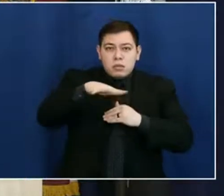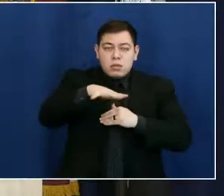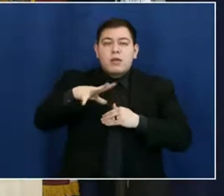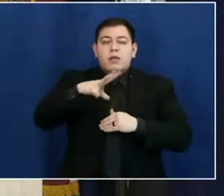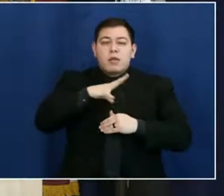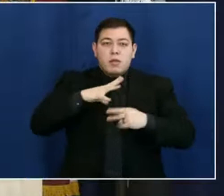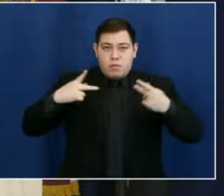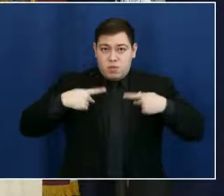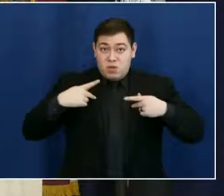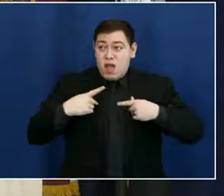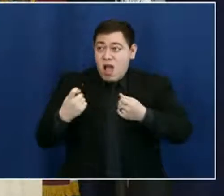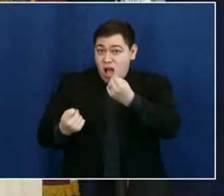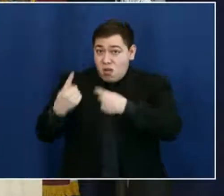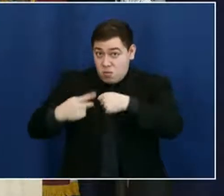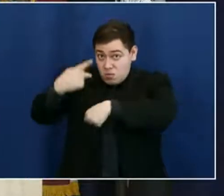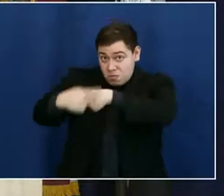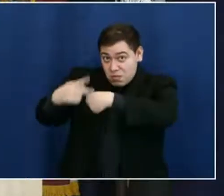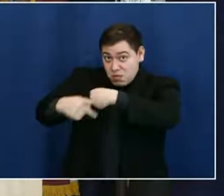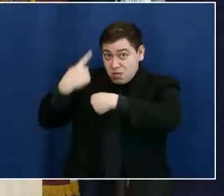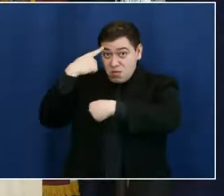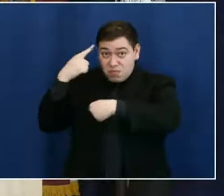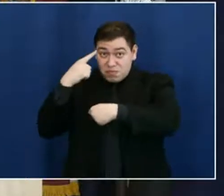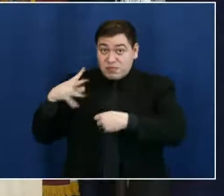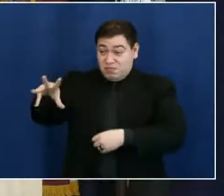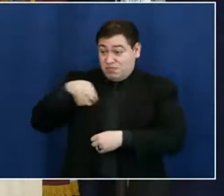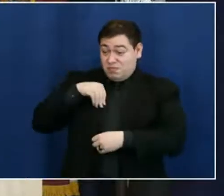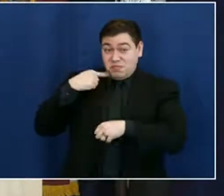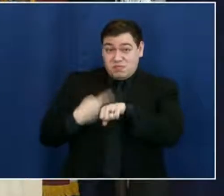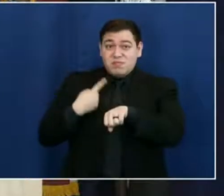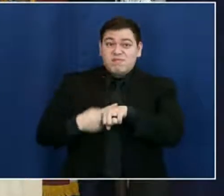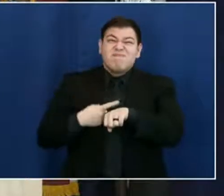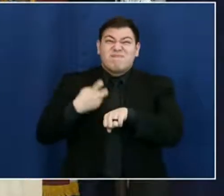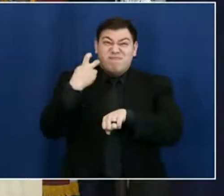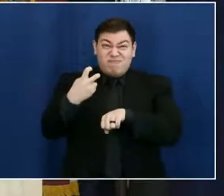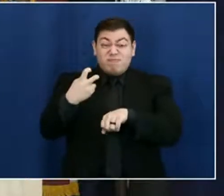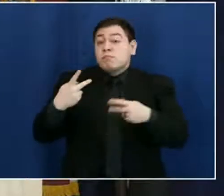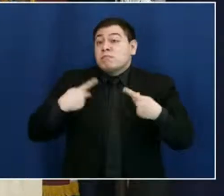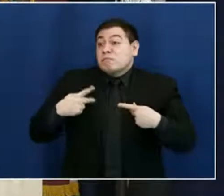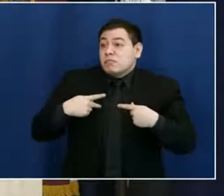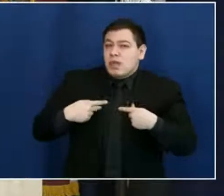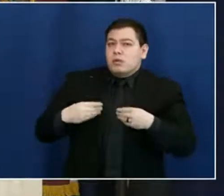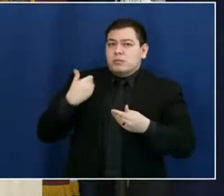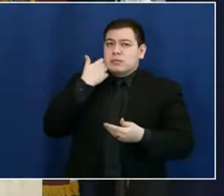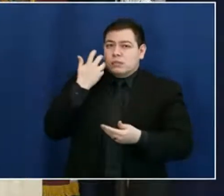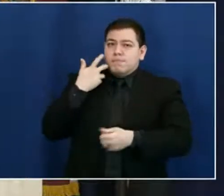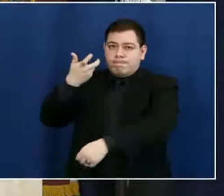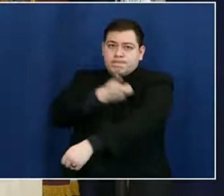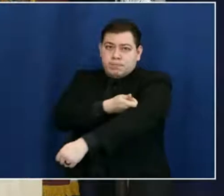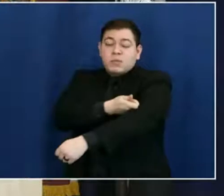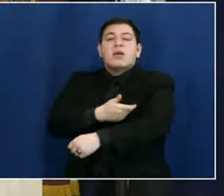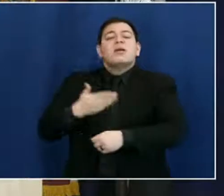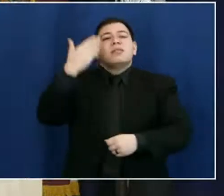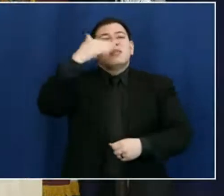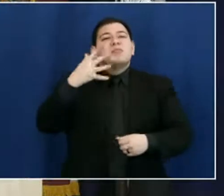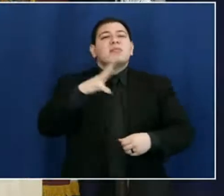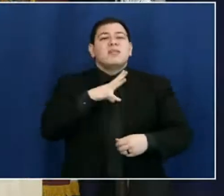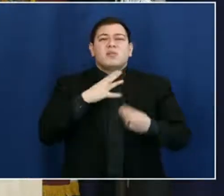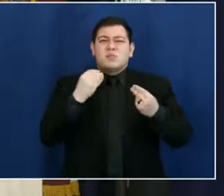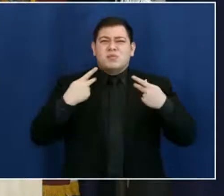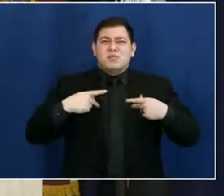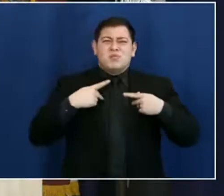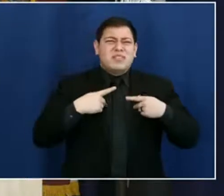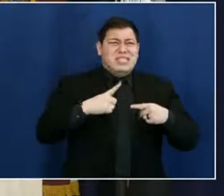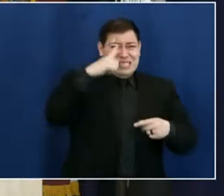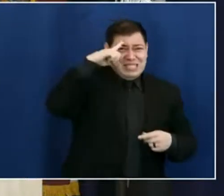nuestras comunidades más vulnerables. Hemos escuchado los comentarios de muchos miembros de la comunidad que nos han compartido sus retos para